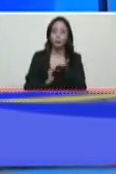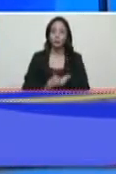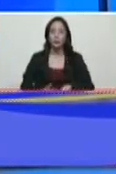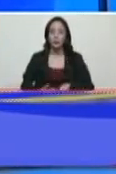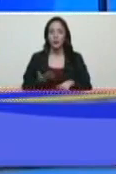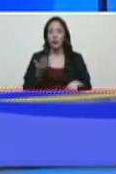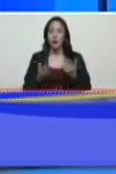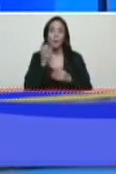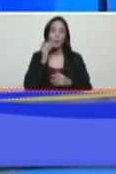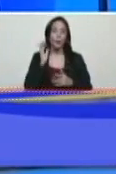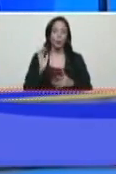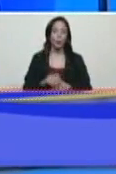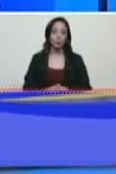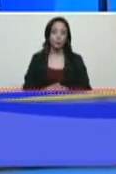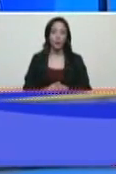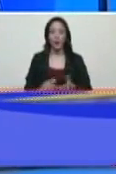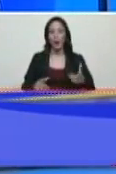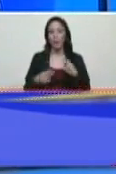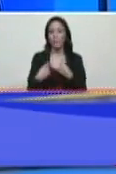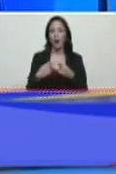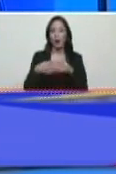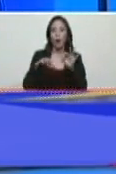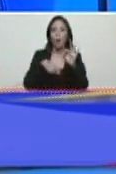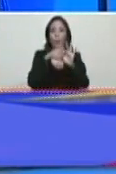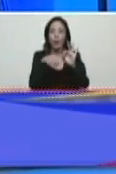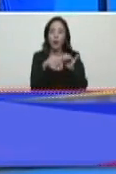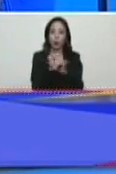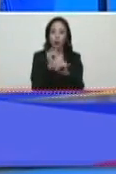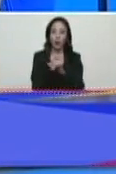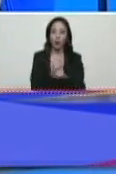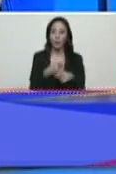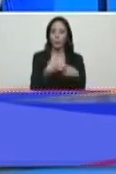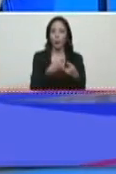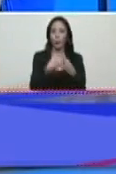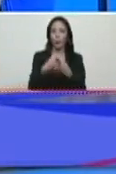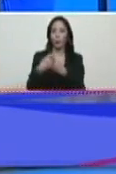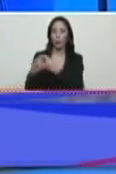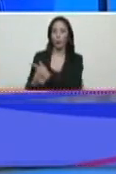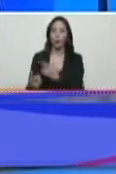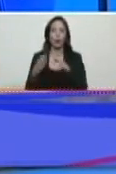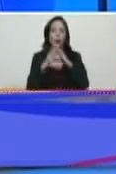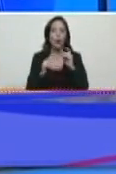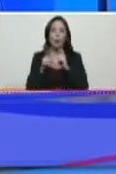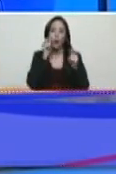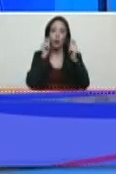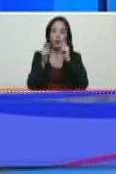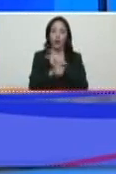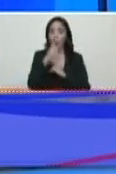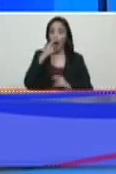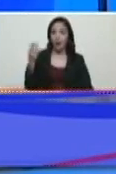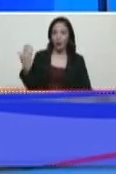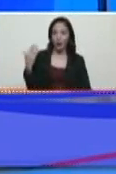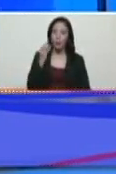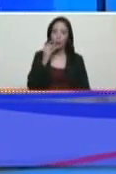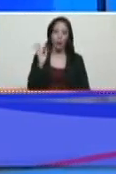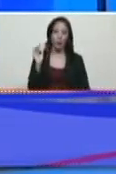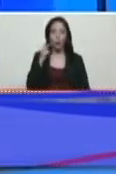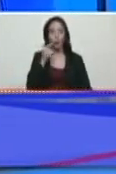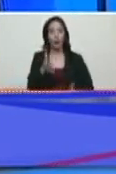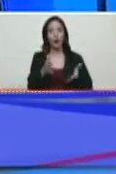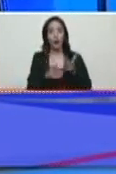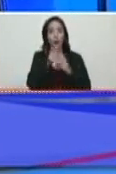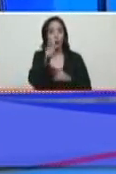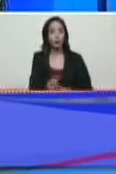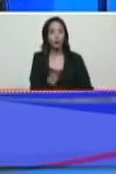como, por ejemplo, un mecanismo de criptopago que involucra toda la cadena turística. Y en el día de ayer, él ganó,